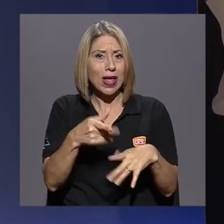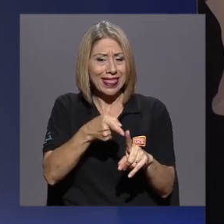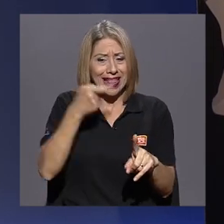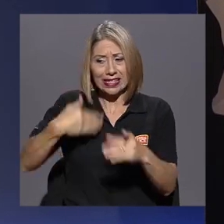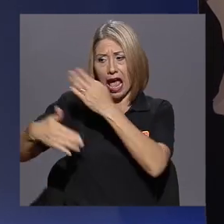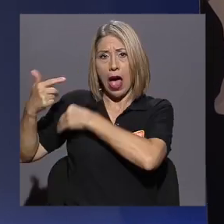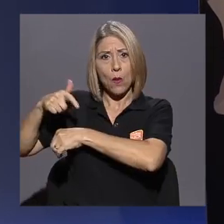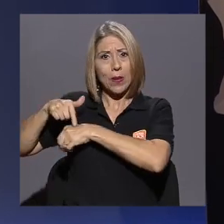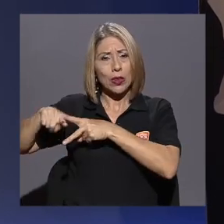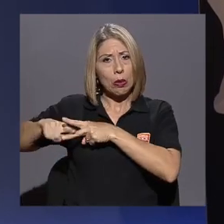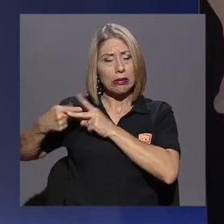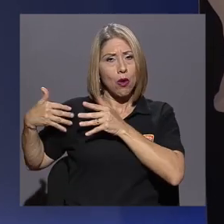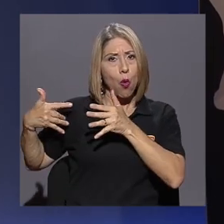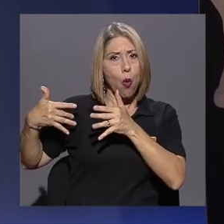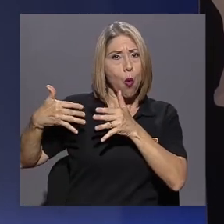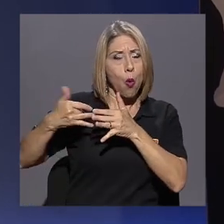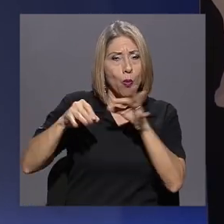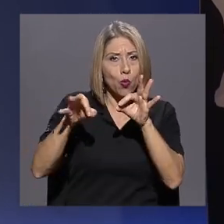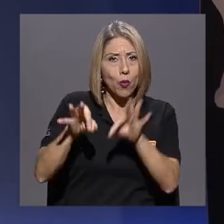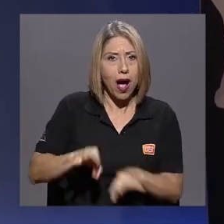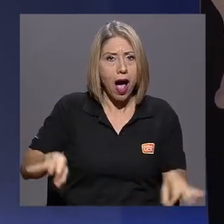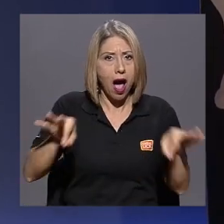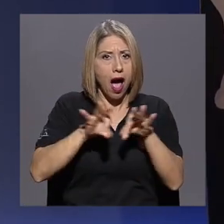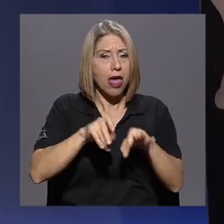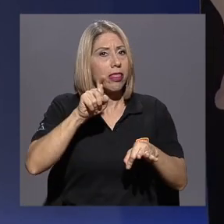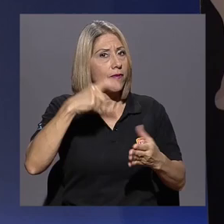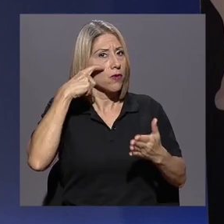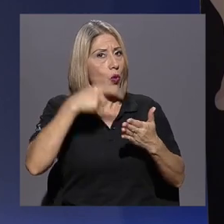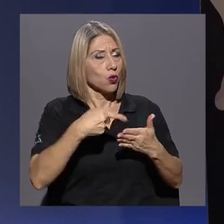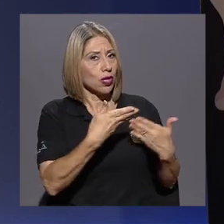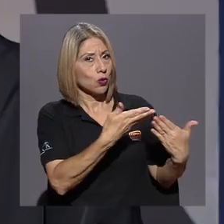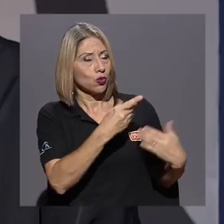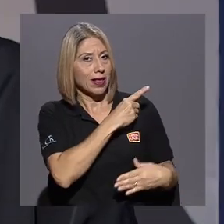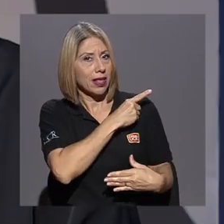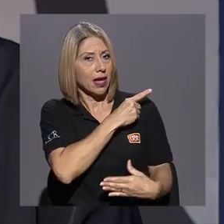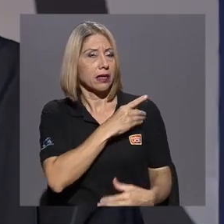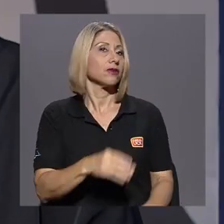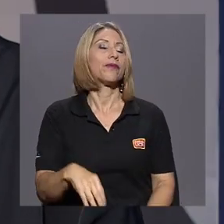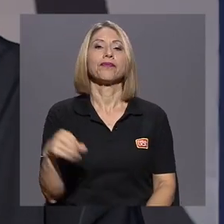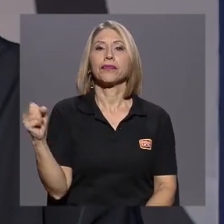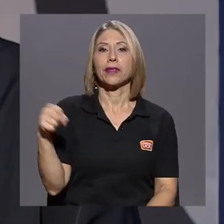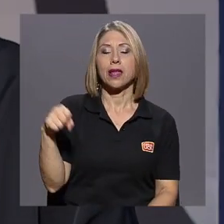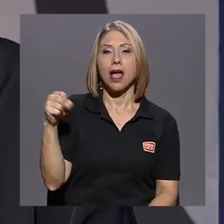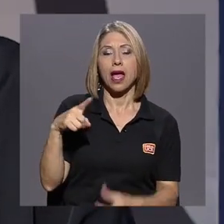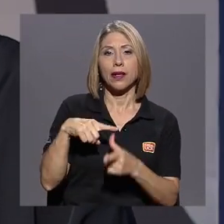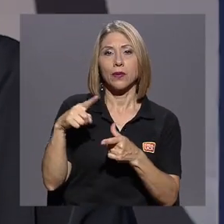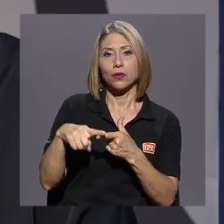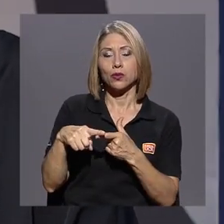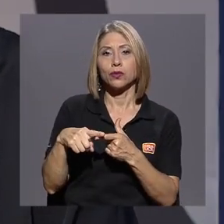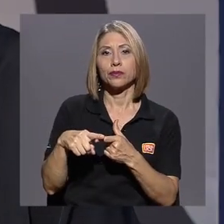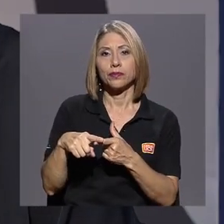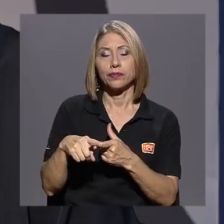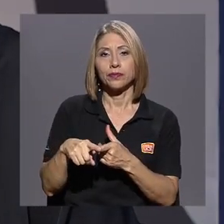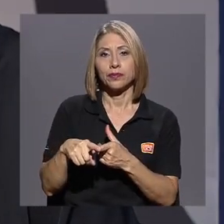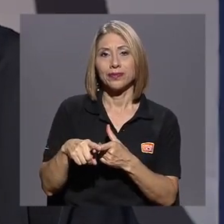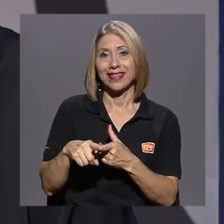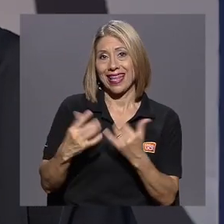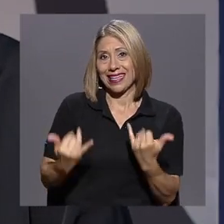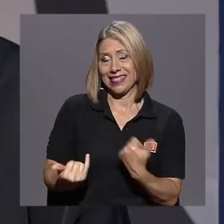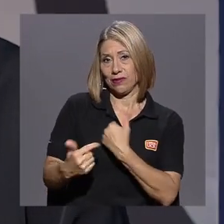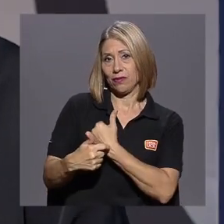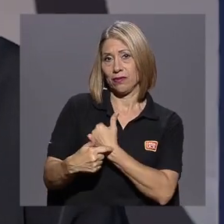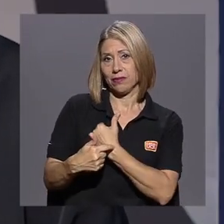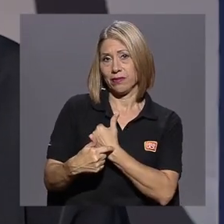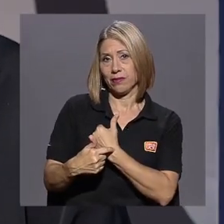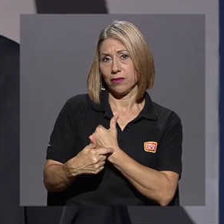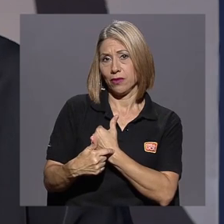gestación es muy valioso y debemos reconocerlo también en ustedes de la dirección. Claro, y entonces, por ejemplo, en este